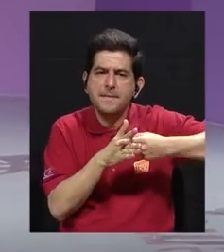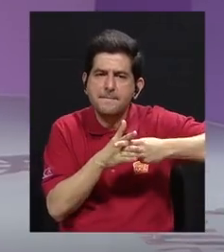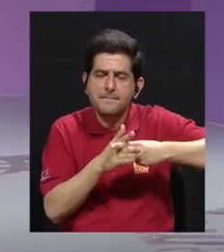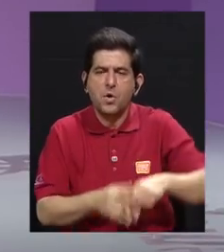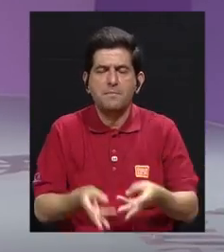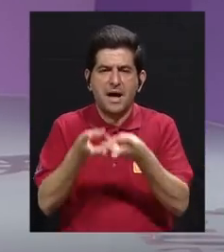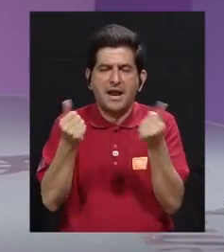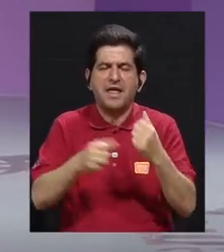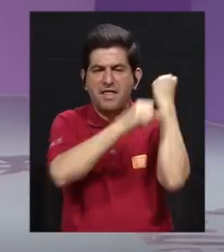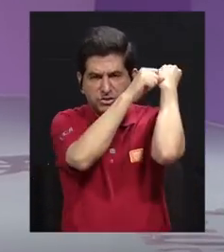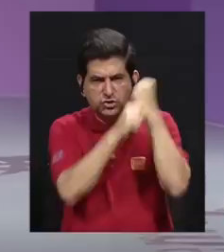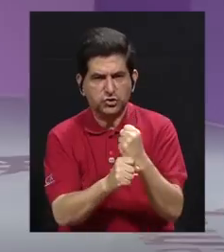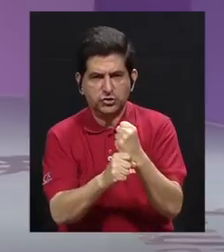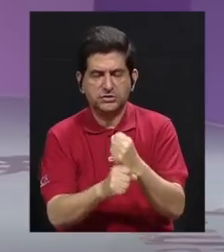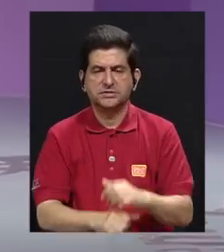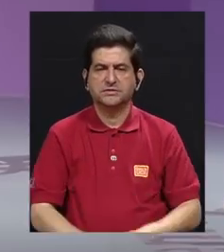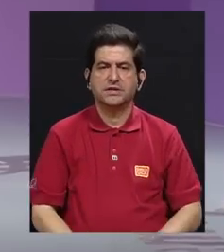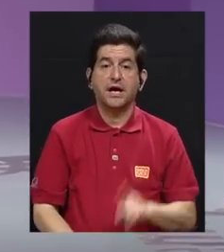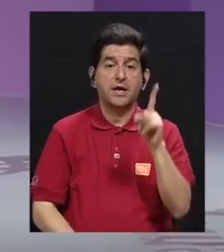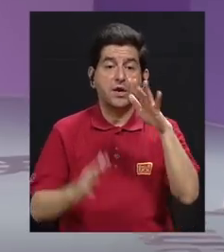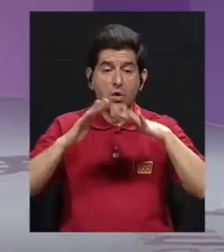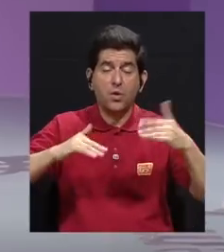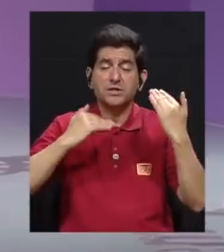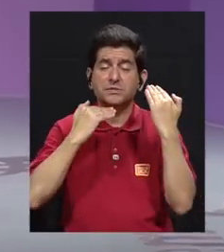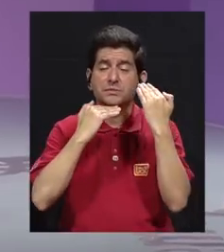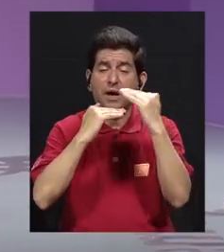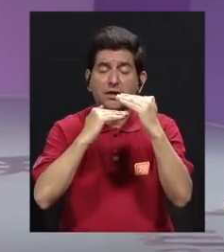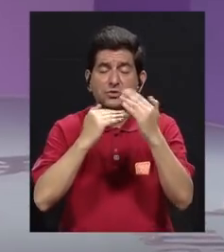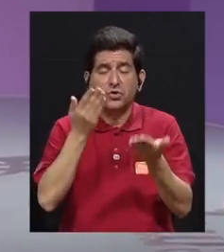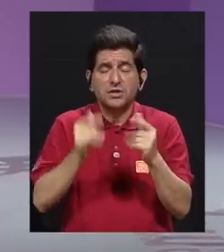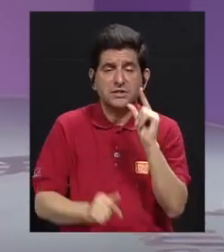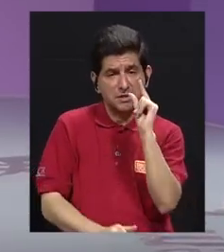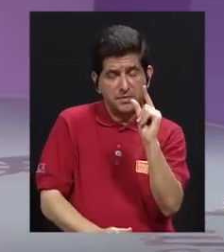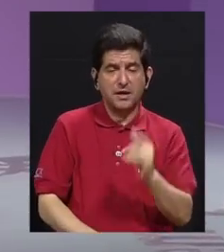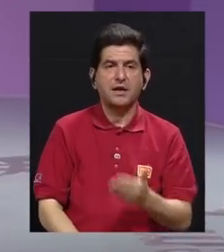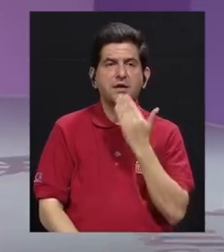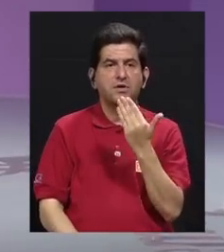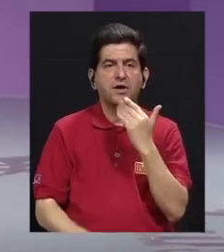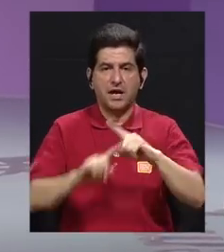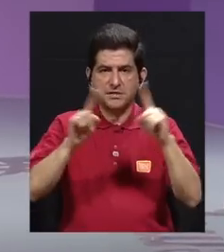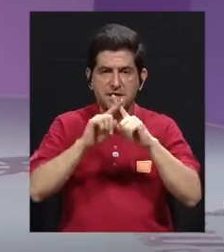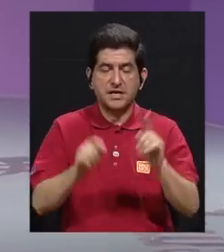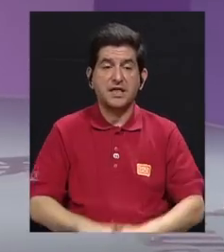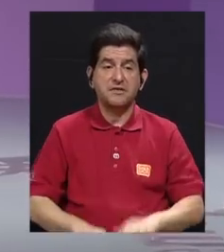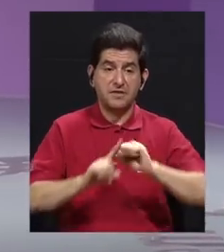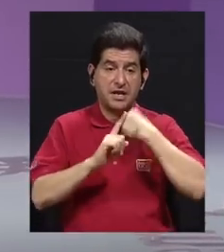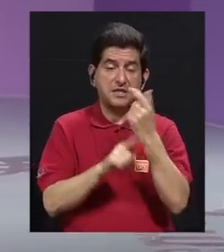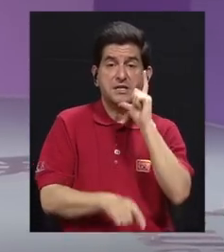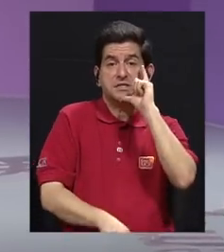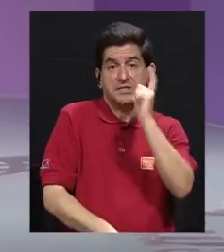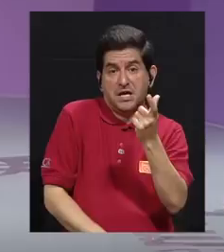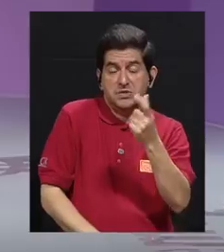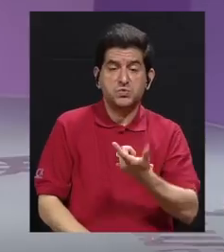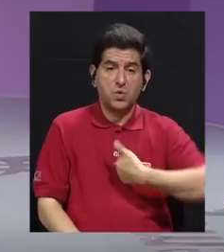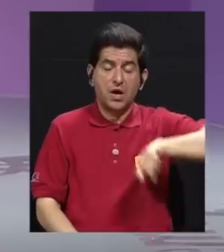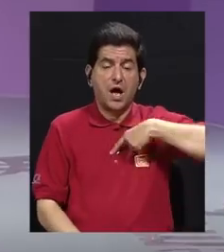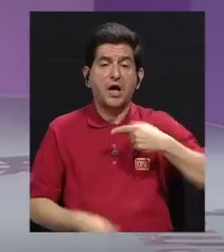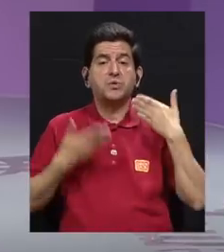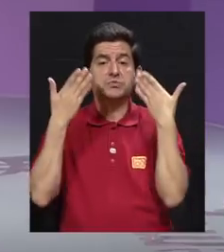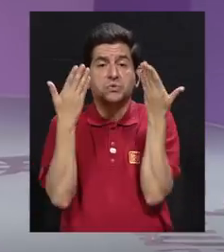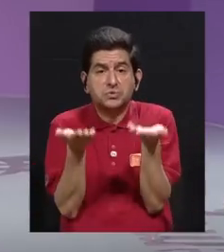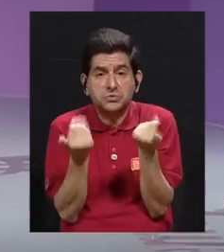como una especie de herramienta de descolonización. Un espacio muy chiquito que, gracias a una serie de